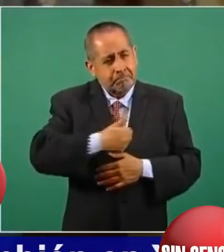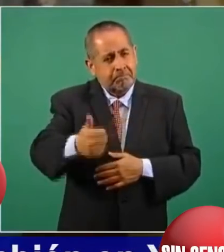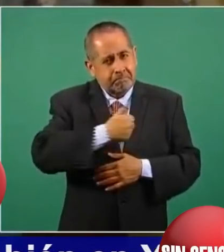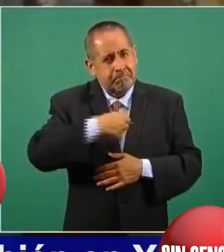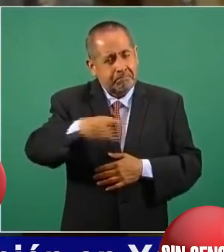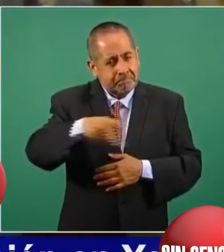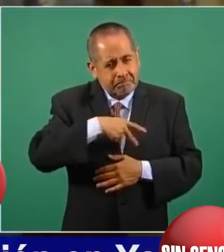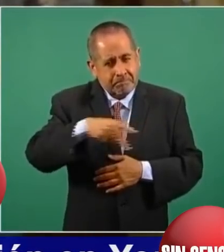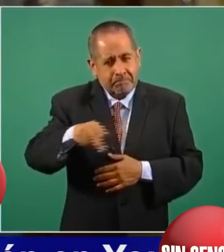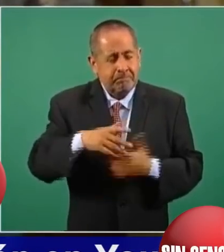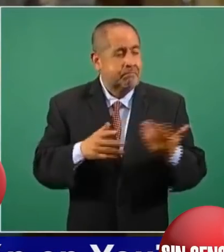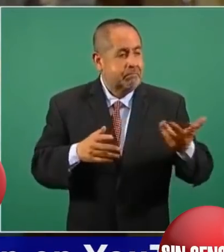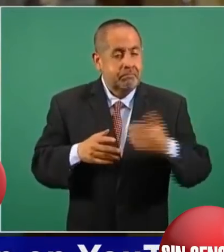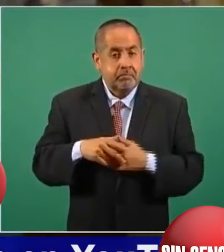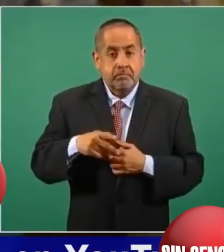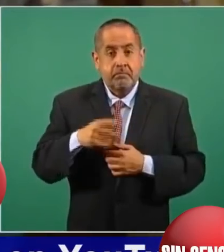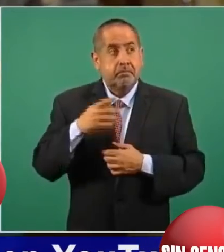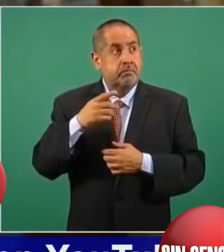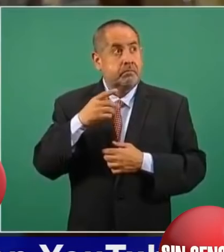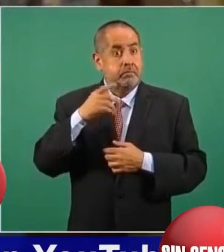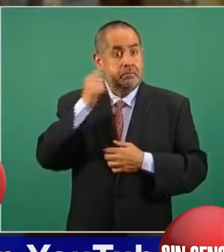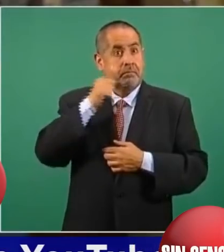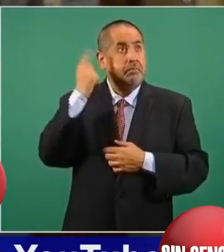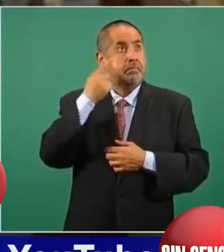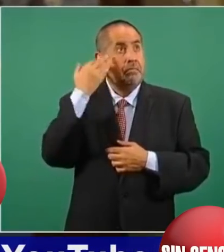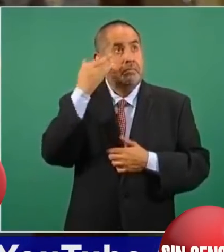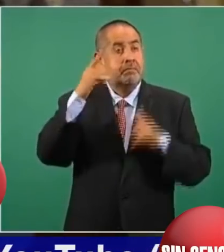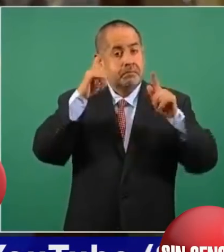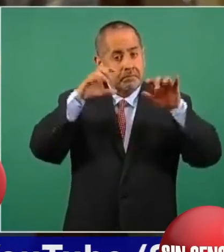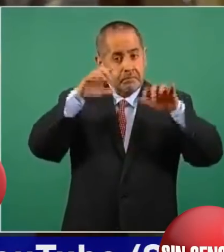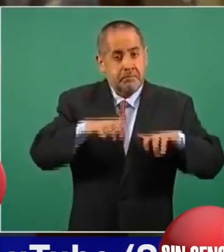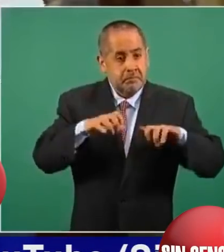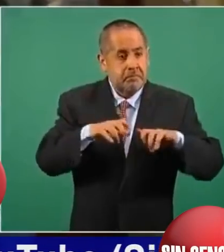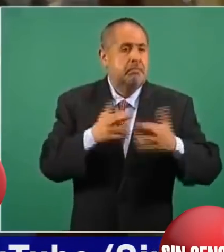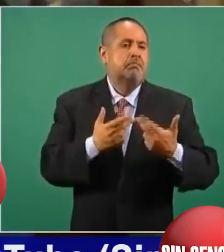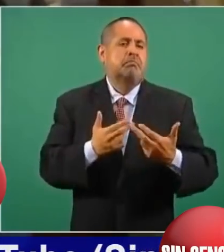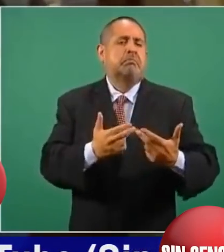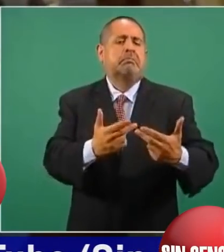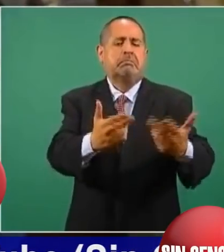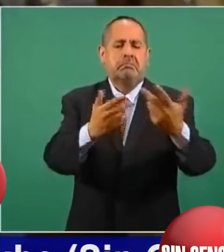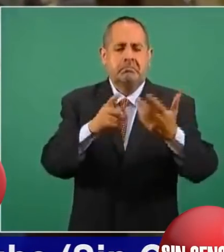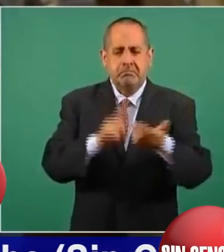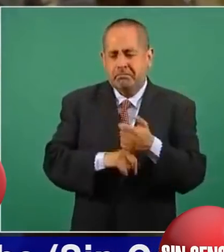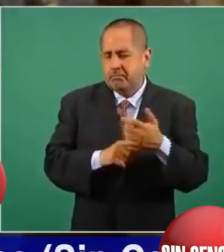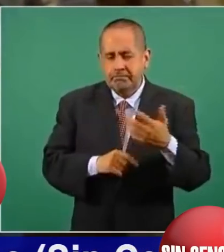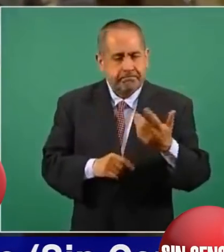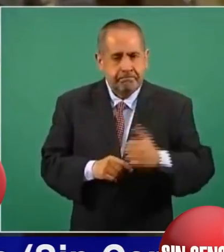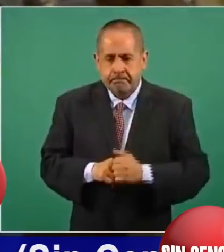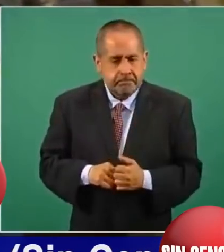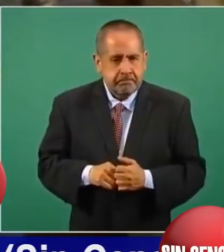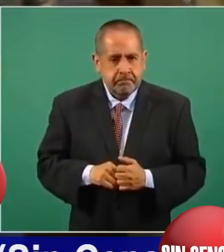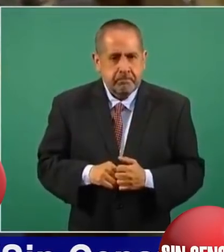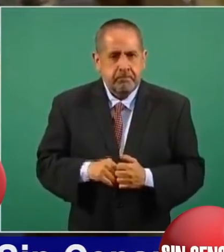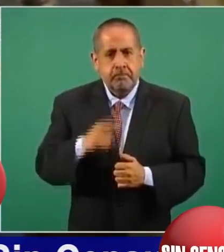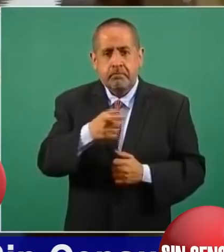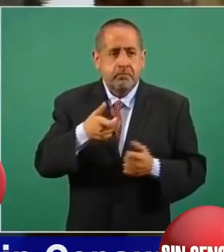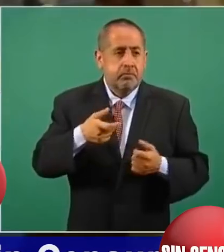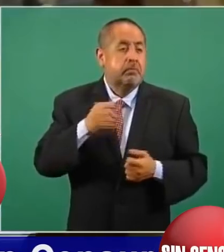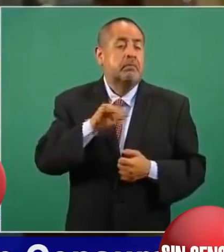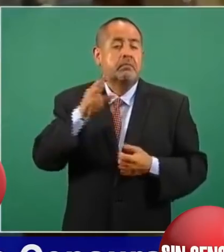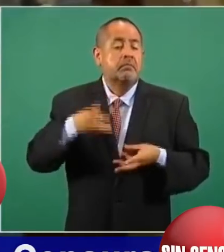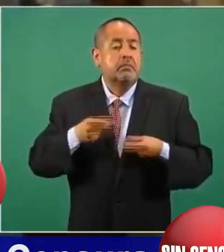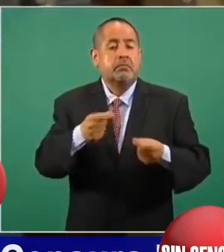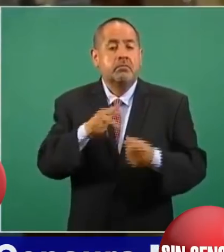Y cuando llegan las épocas de lluvia, desaparecen muchas partes de la carretera. Una obra que iba a